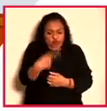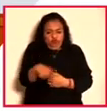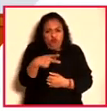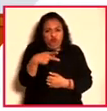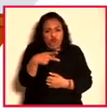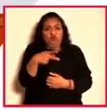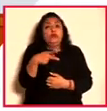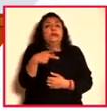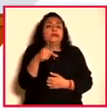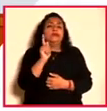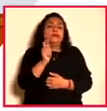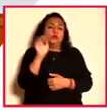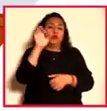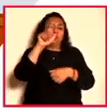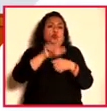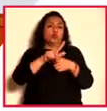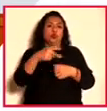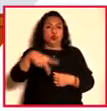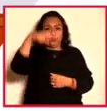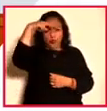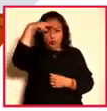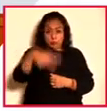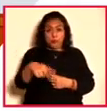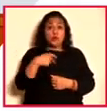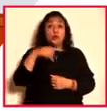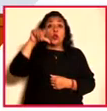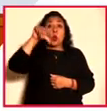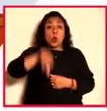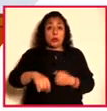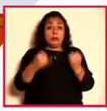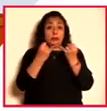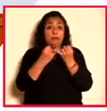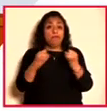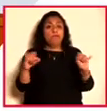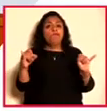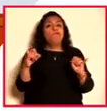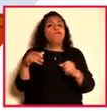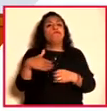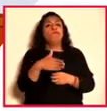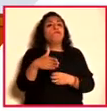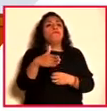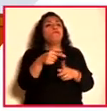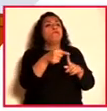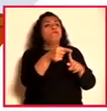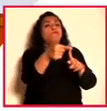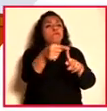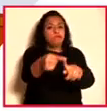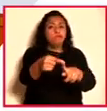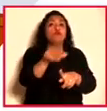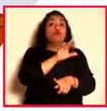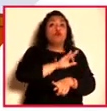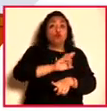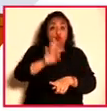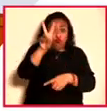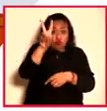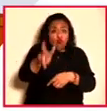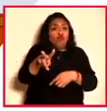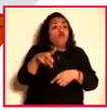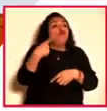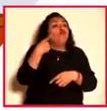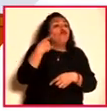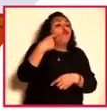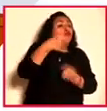las culturas de México. Hoy inauguramos este recorrido que permitirá literalmente asomarnos a las